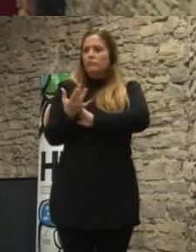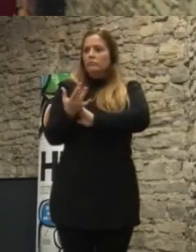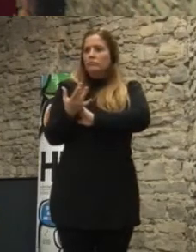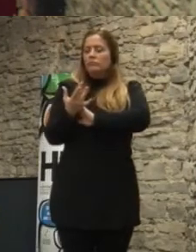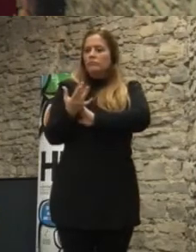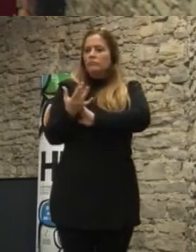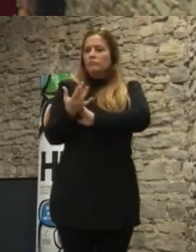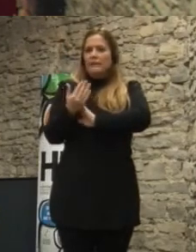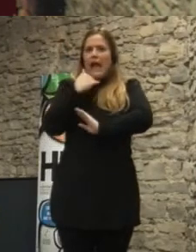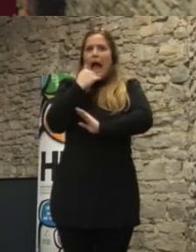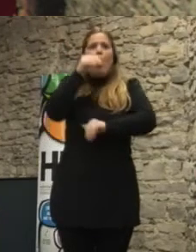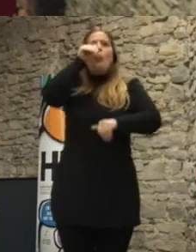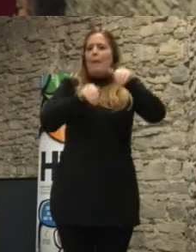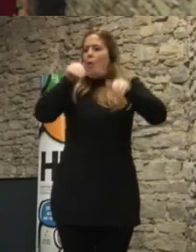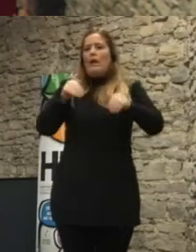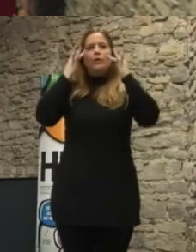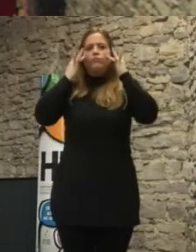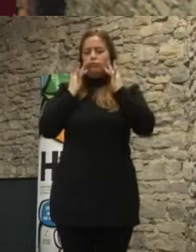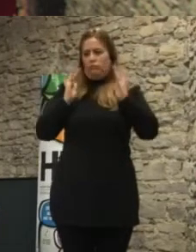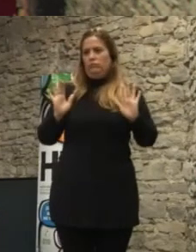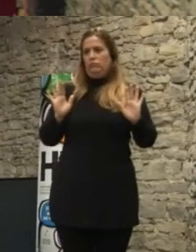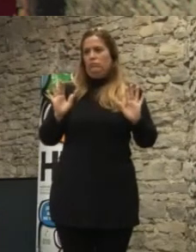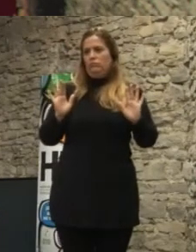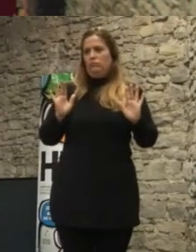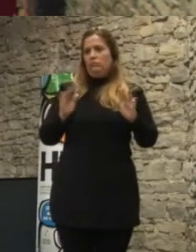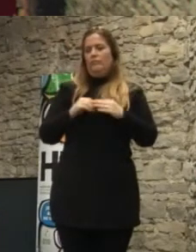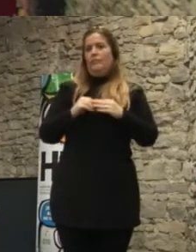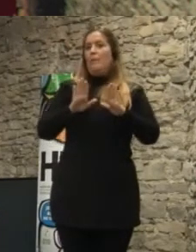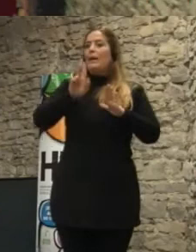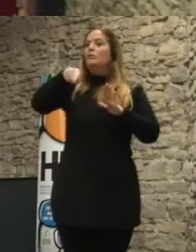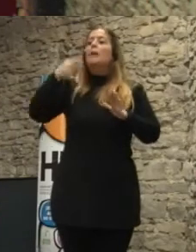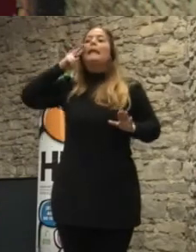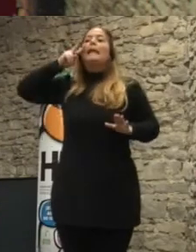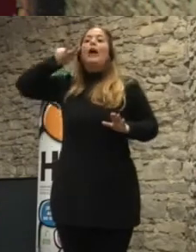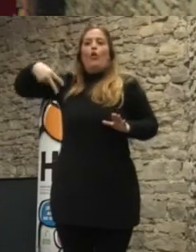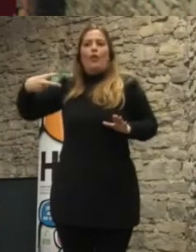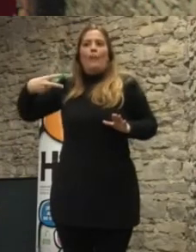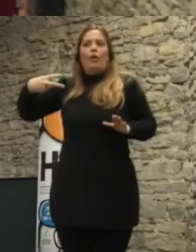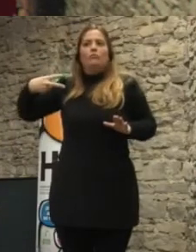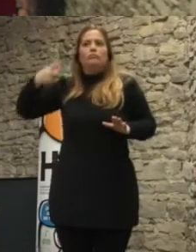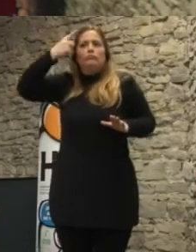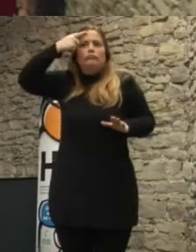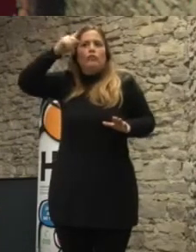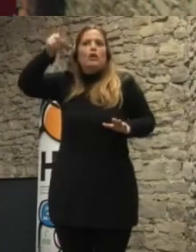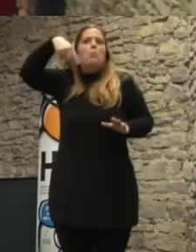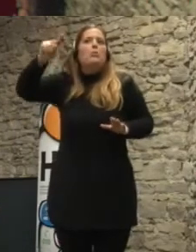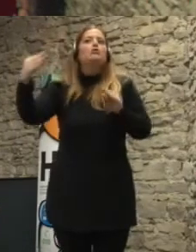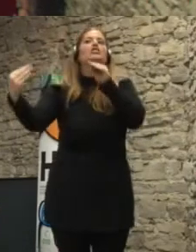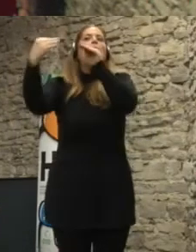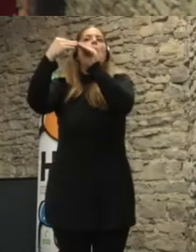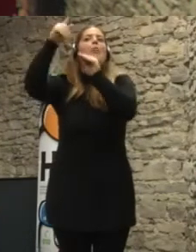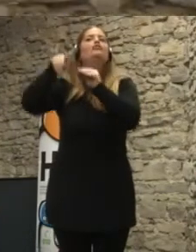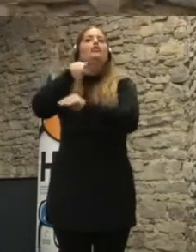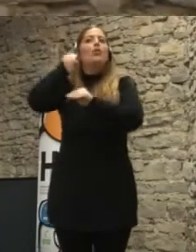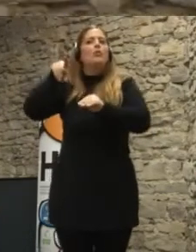democrático, pero reconociendo, y no sé si estaremos de acuerdo en esto o no, será interesante discutirlo,